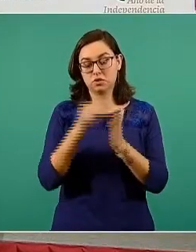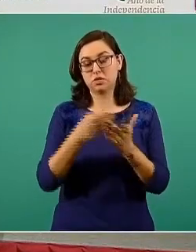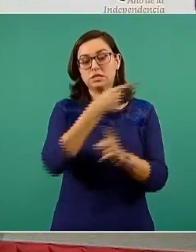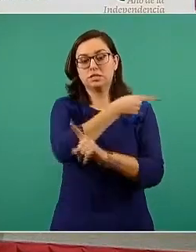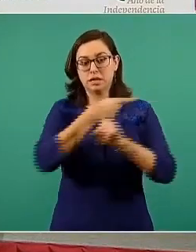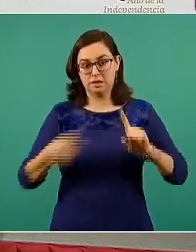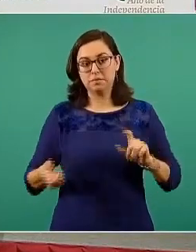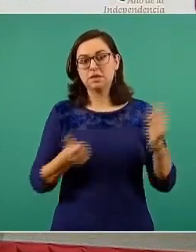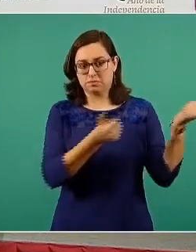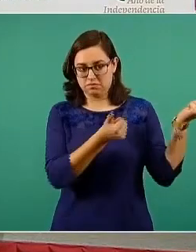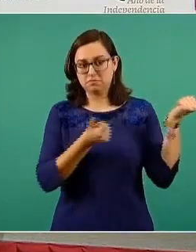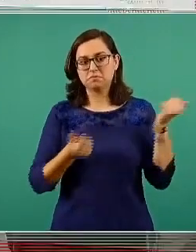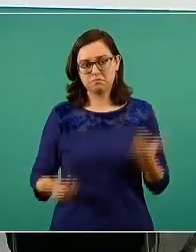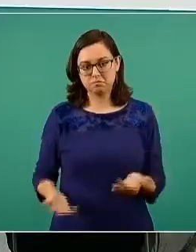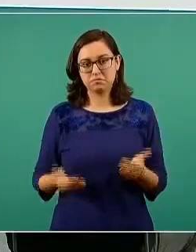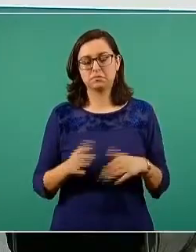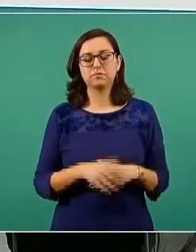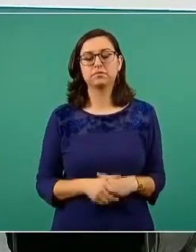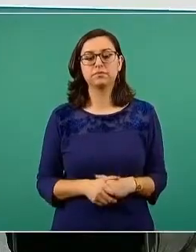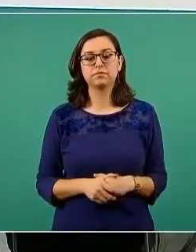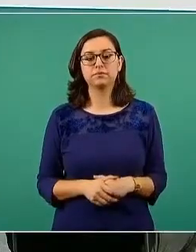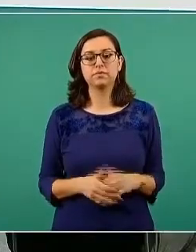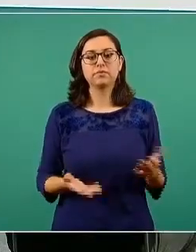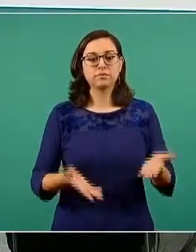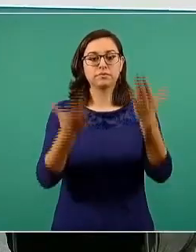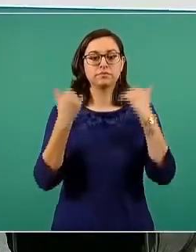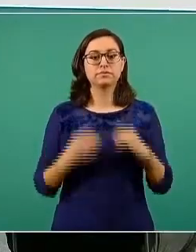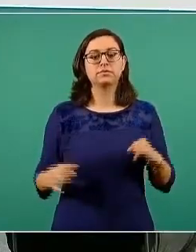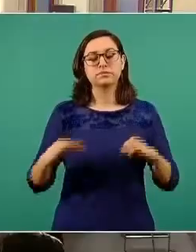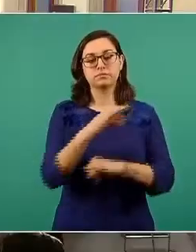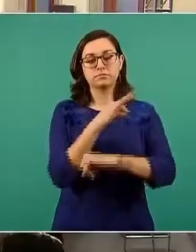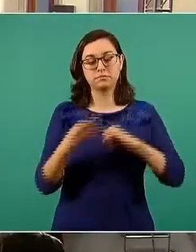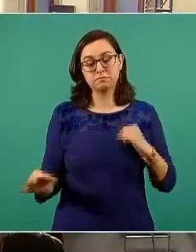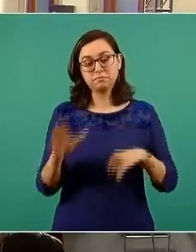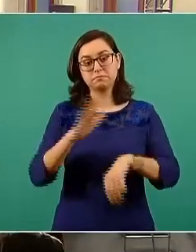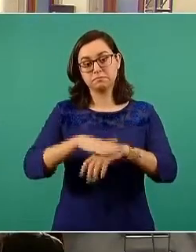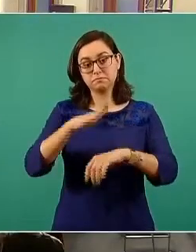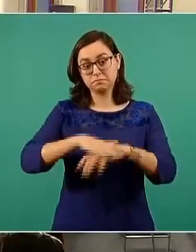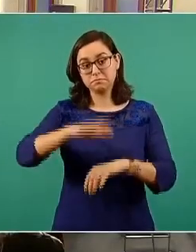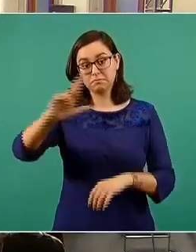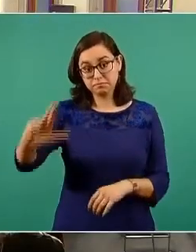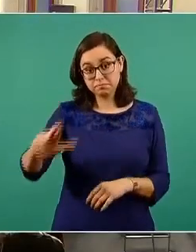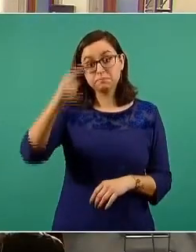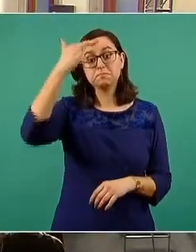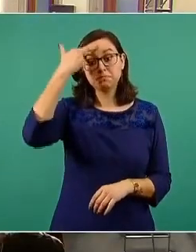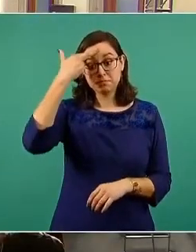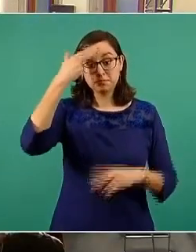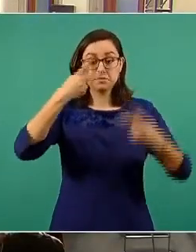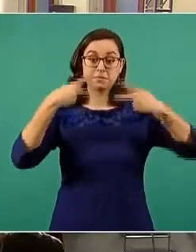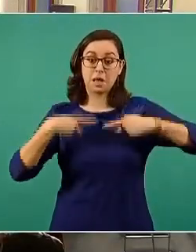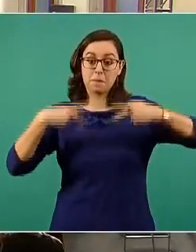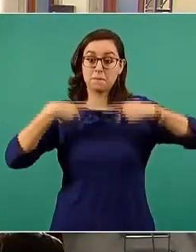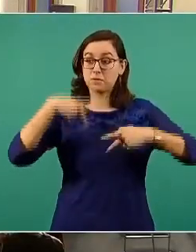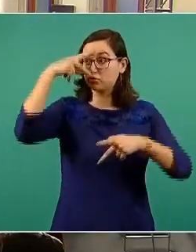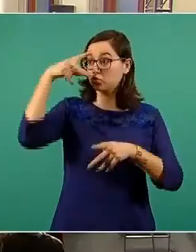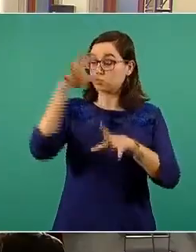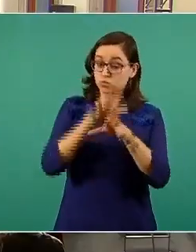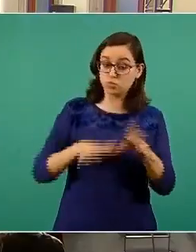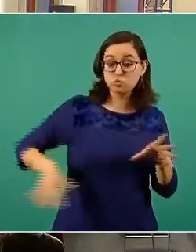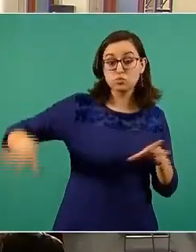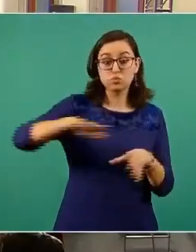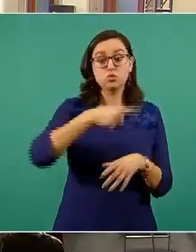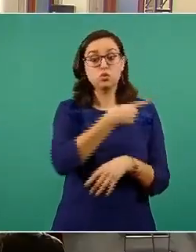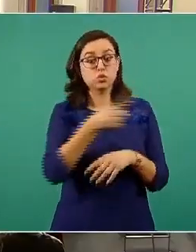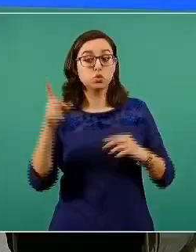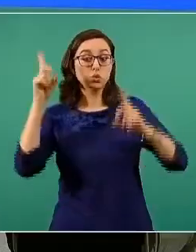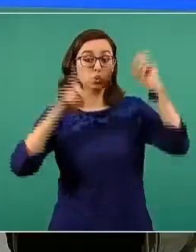estaremos aplicando a los grupos ya comentados. La última es un recordatorio. El pueblo de México, la ciudadanía, las personas que tengan una